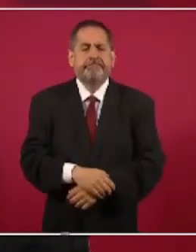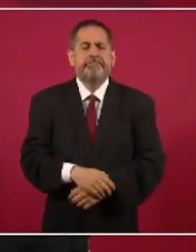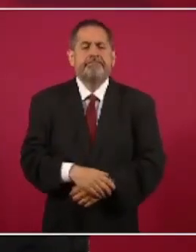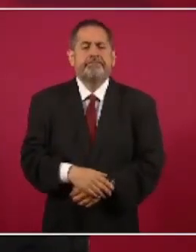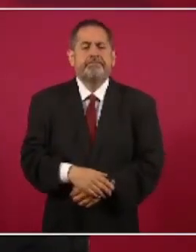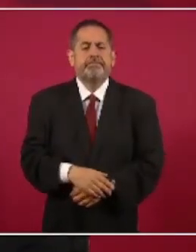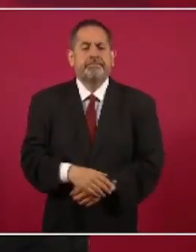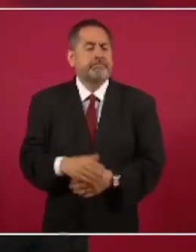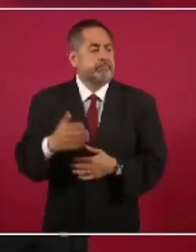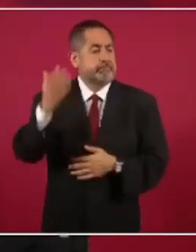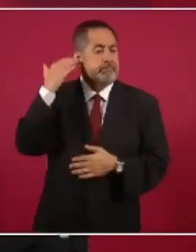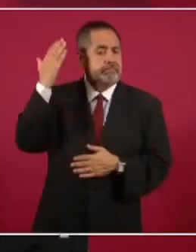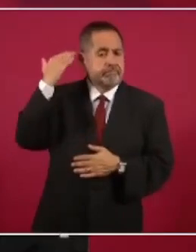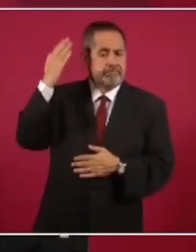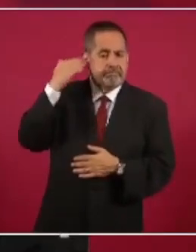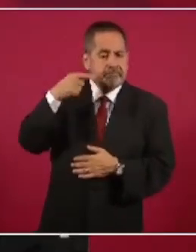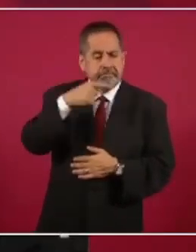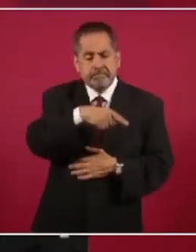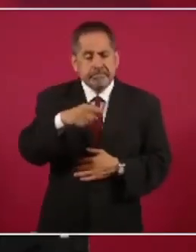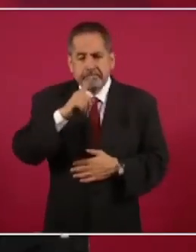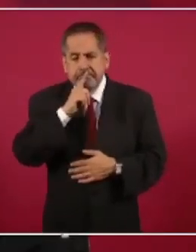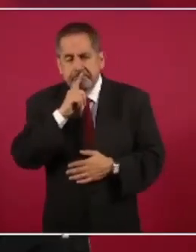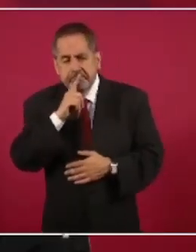cuando en su momento